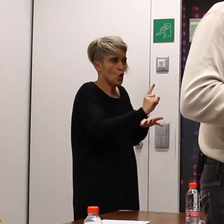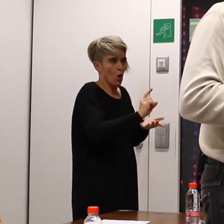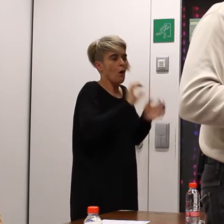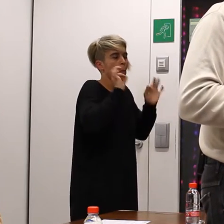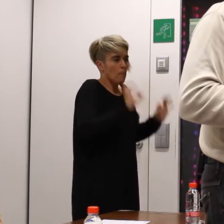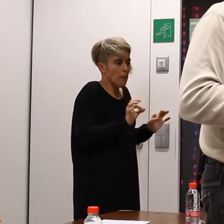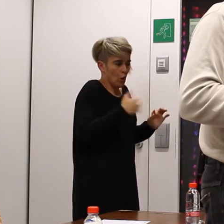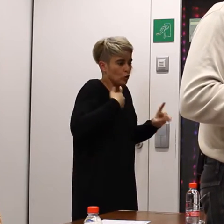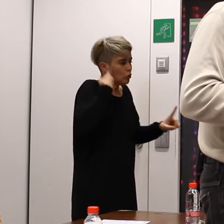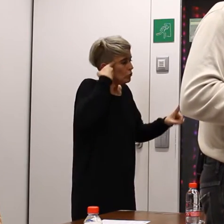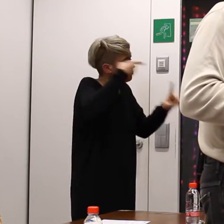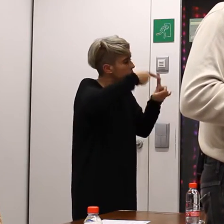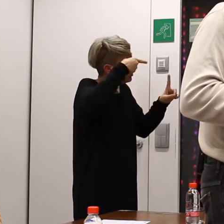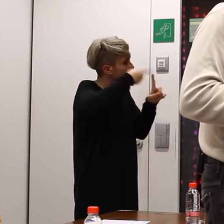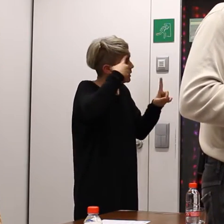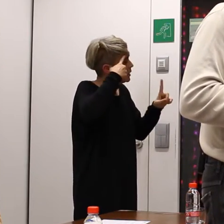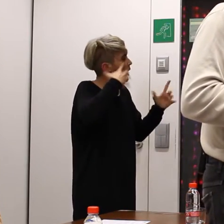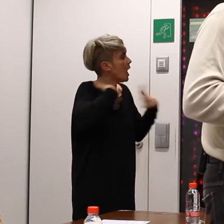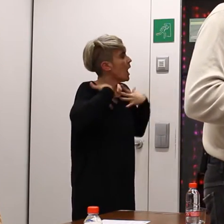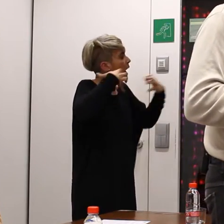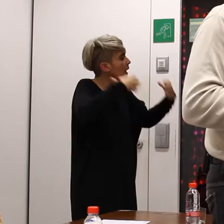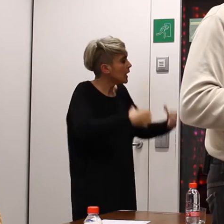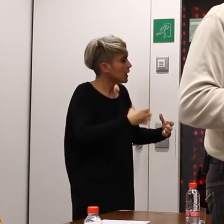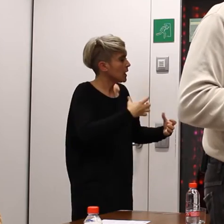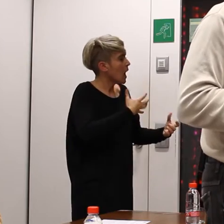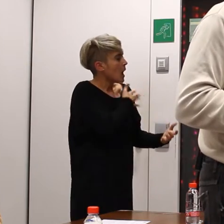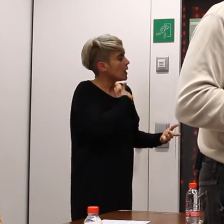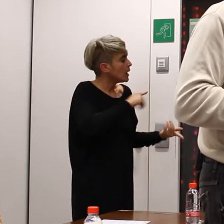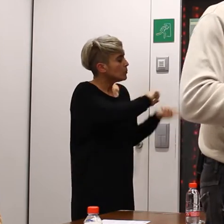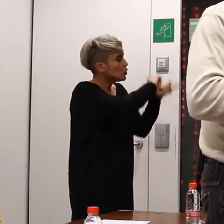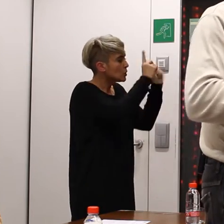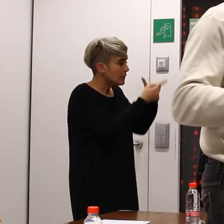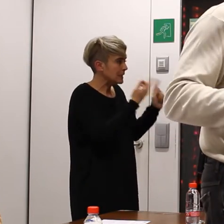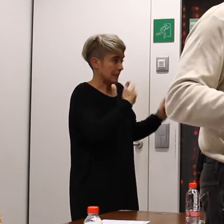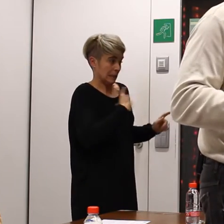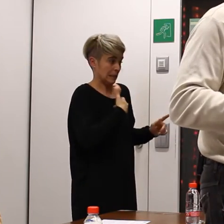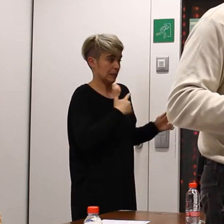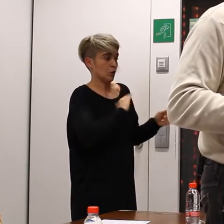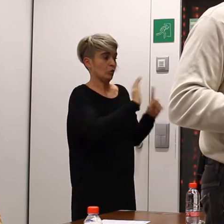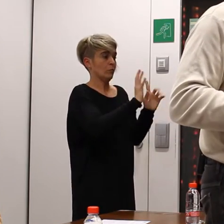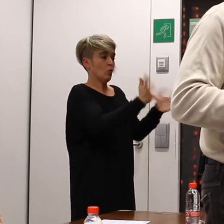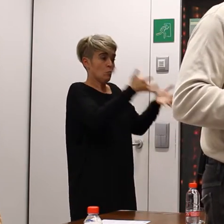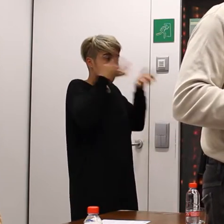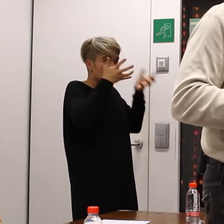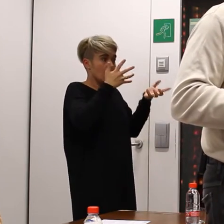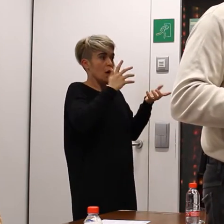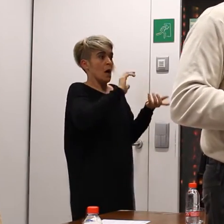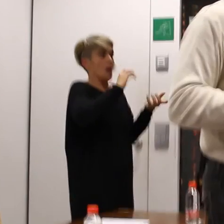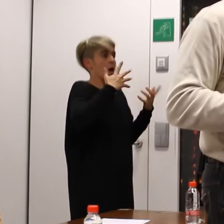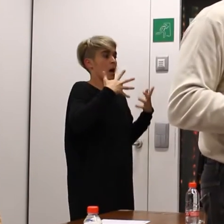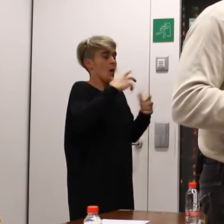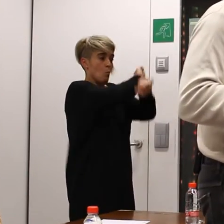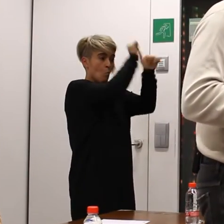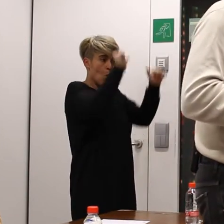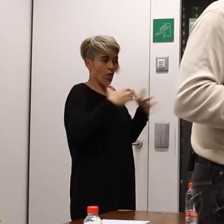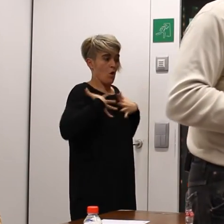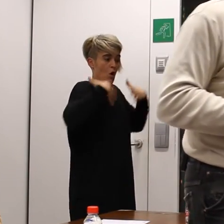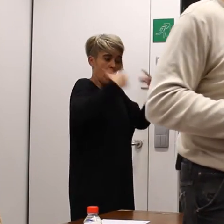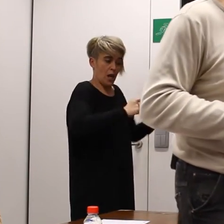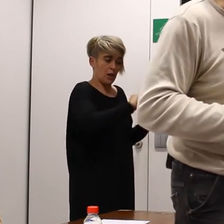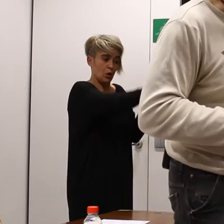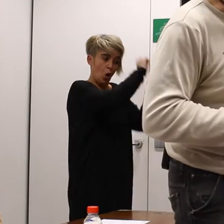estamos utilizando, acabaremos en un cambio climático absolutamente irreversible, con todas las consecuencias que ello lleva para la especie humana. Eso lo dice el